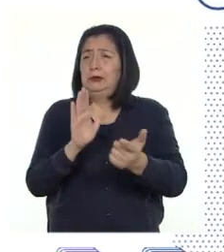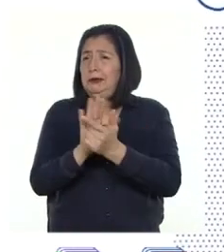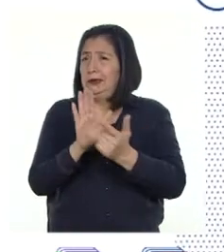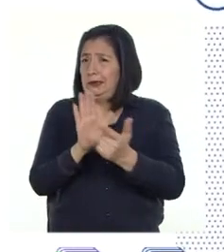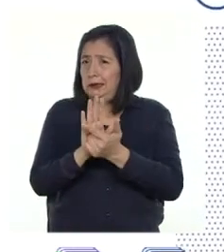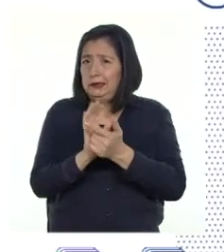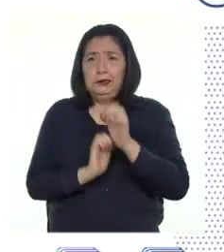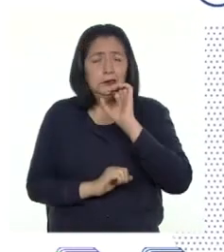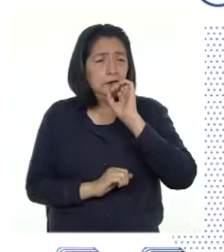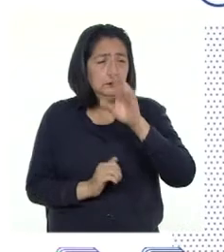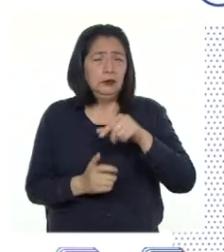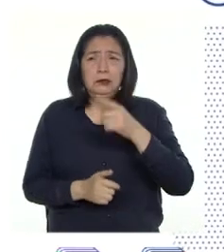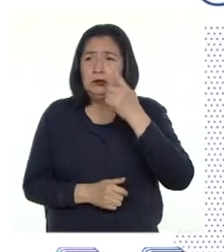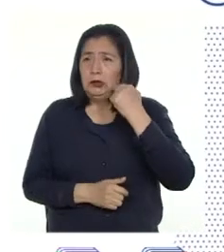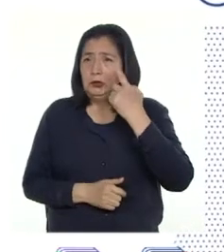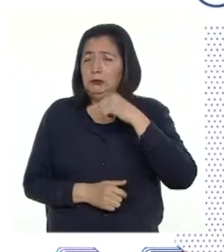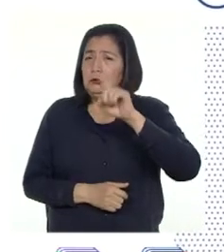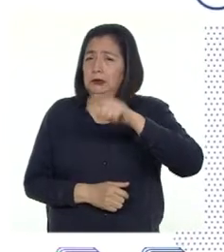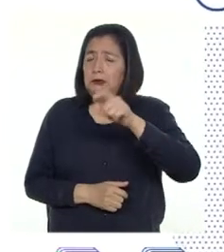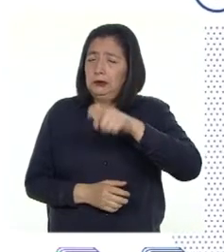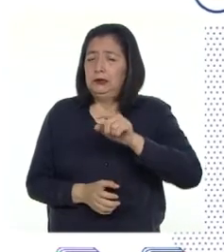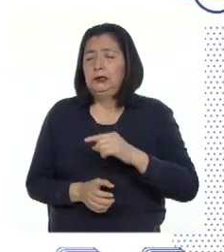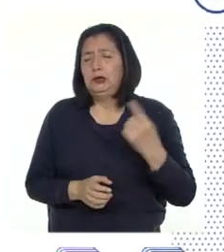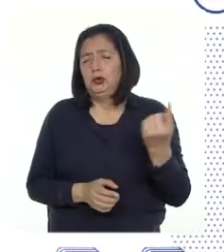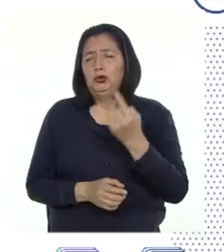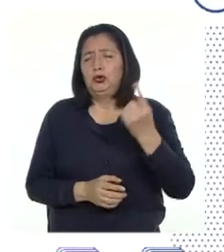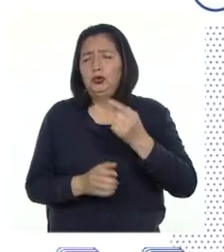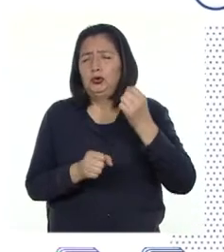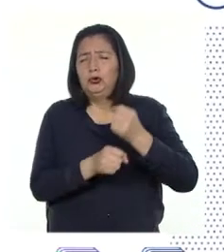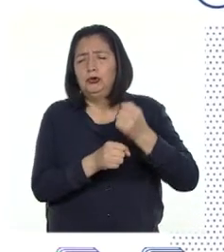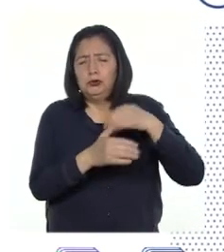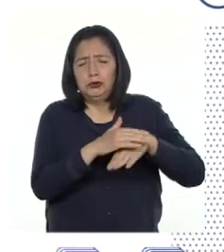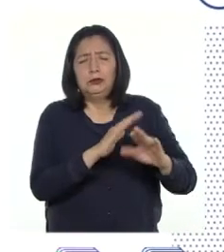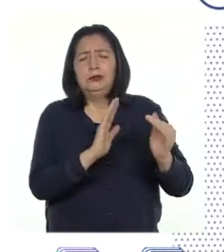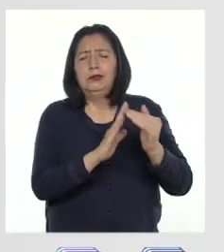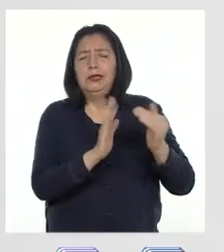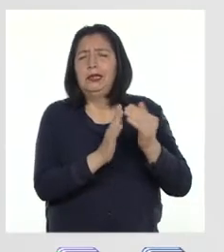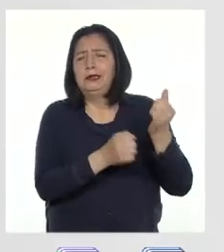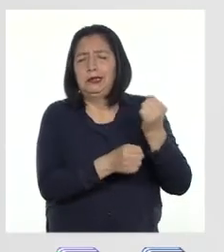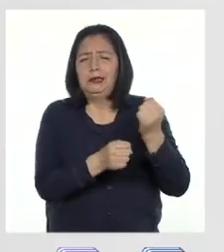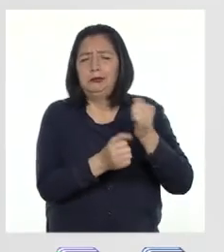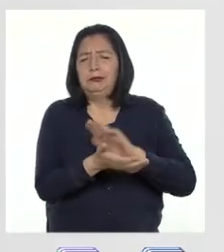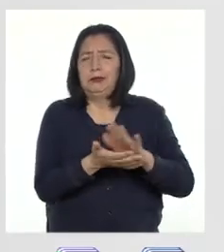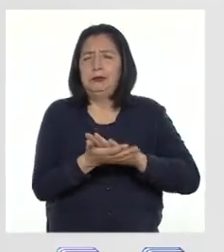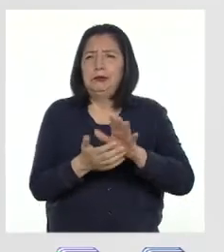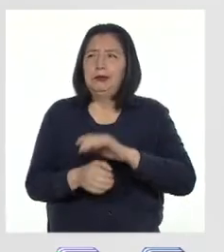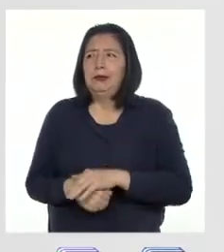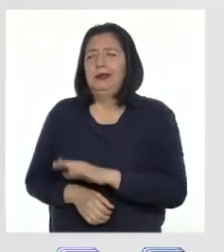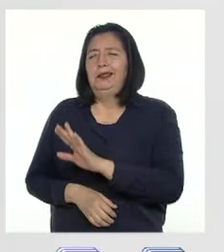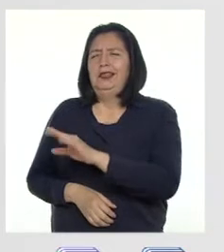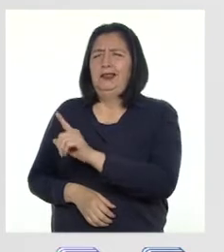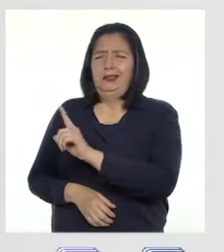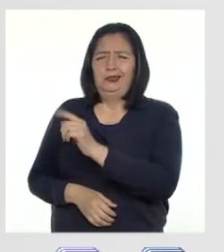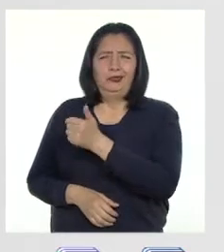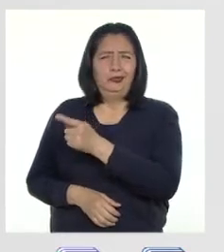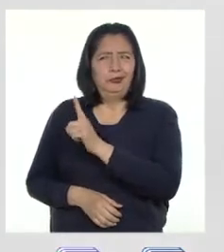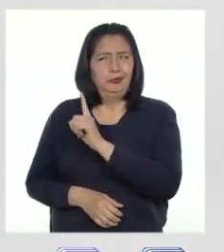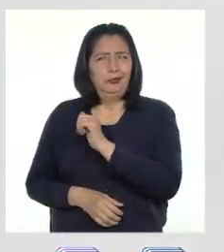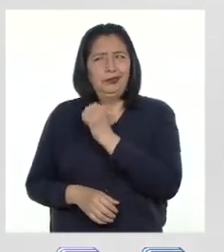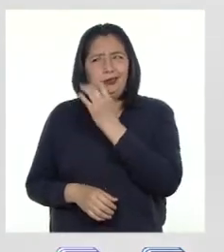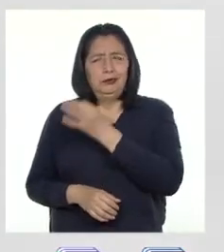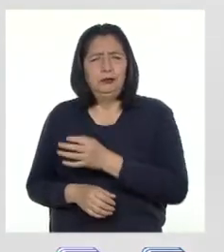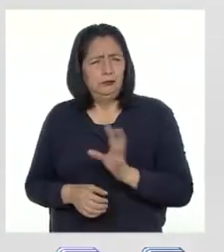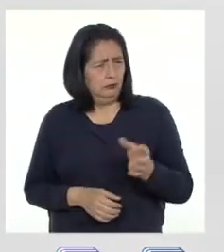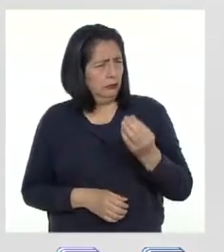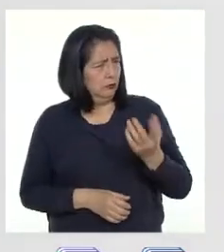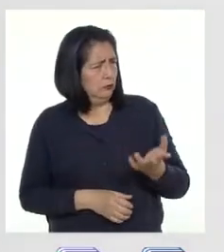que dictara que los hombres deben dedicarse exclusivamente a las tareas del hogar? Algo no estaría bien, creo.